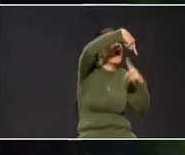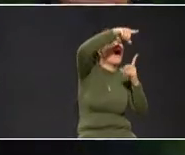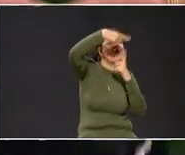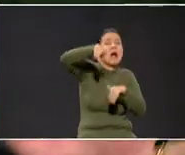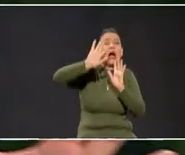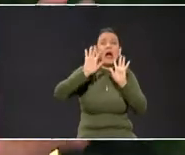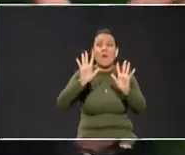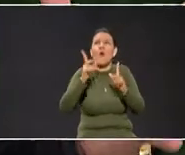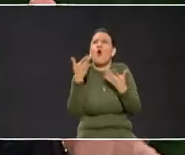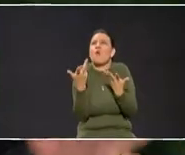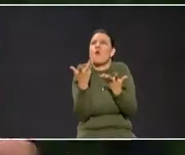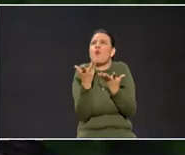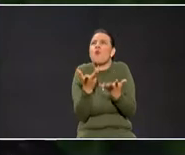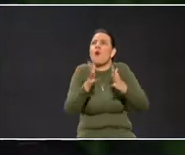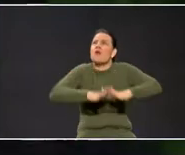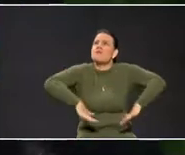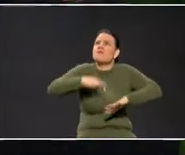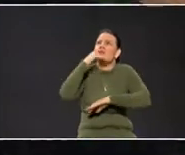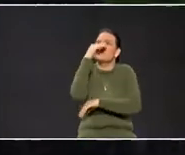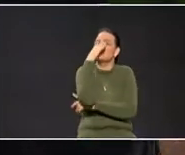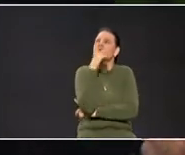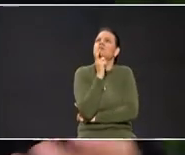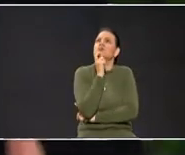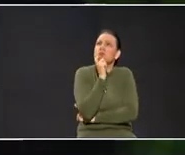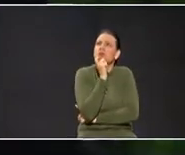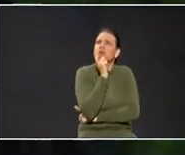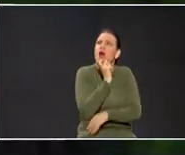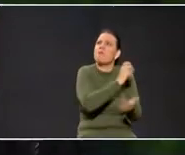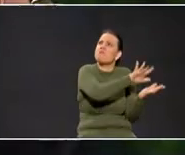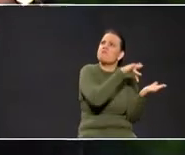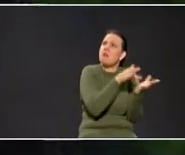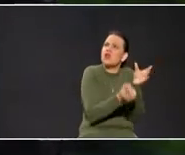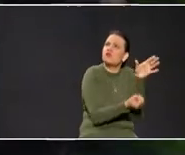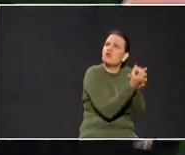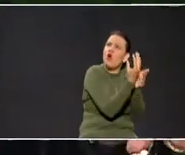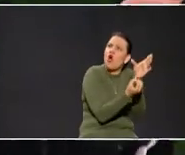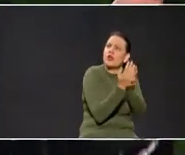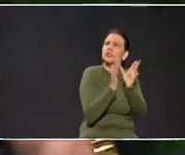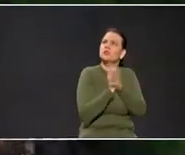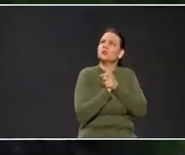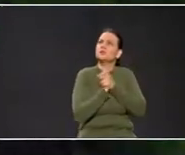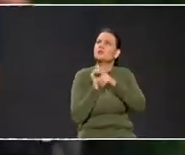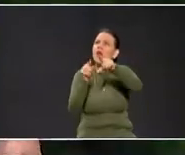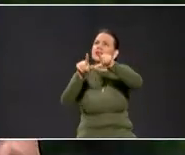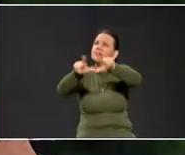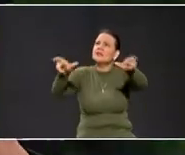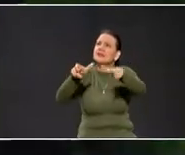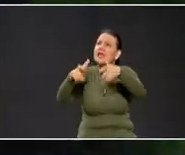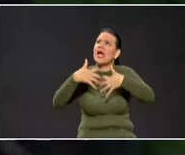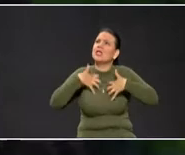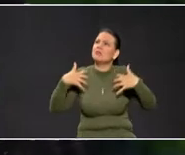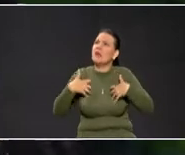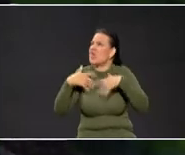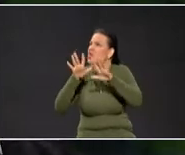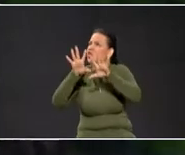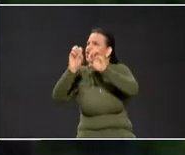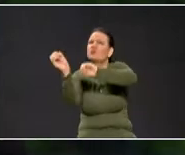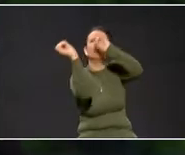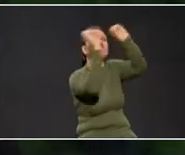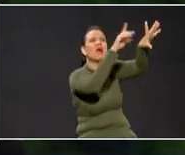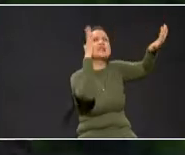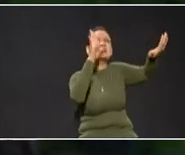una ciudad temática donde esté el parque las flores donde se traslade el zoológico santa fe hacia san cristóbal y se hagan parques